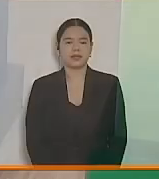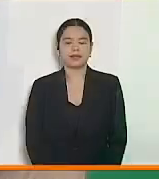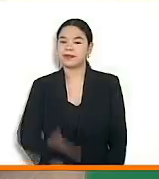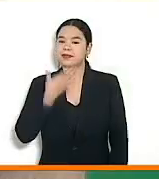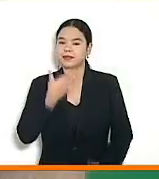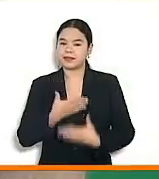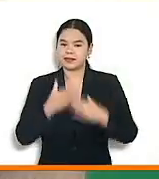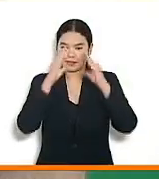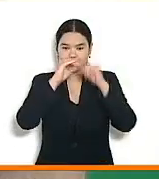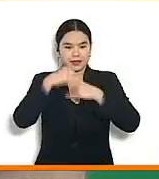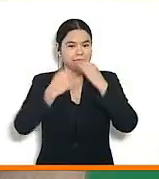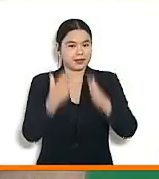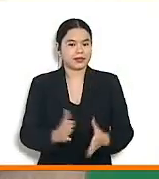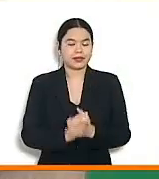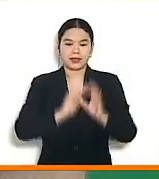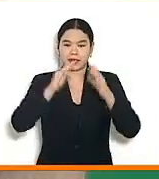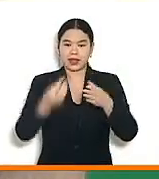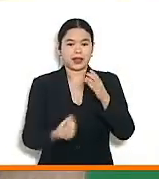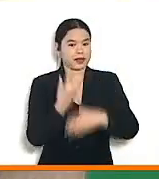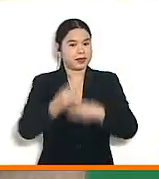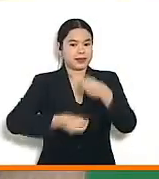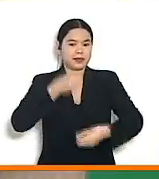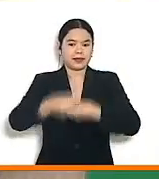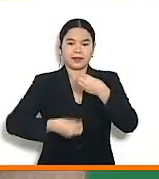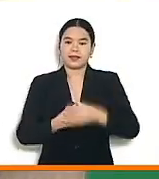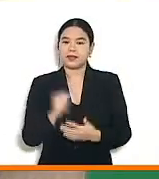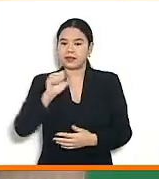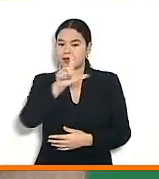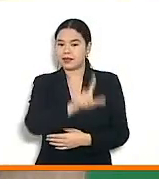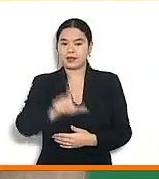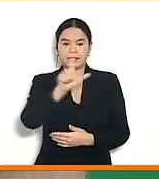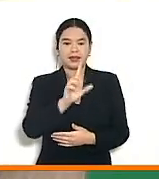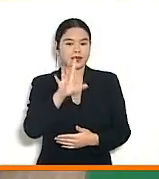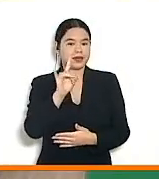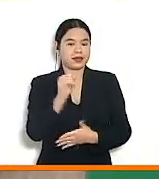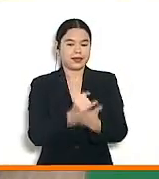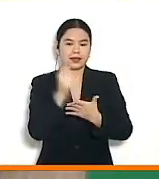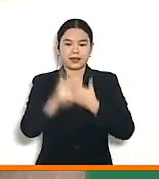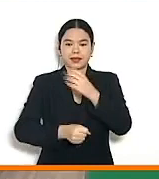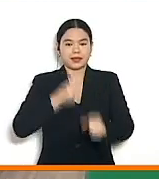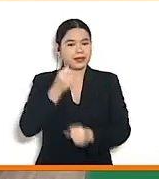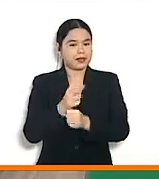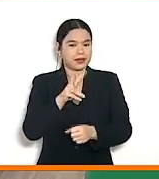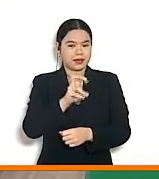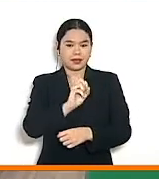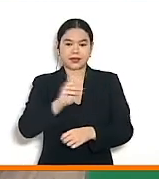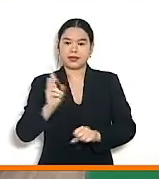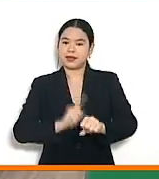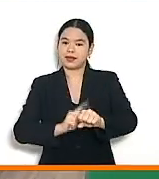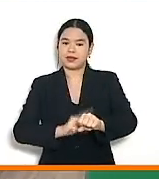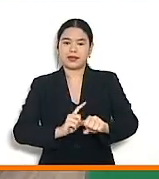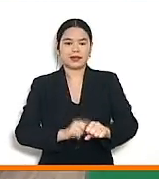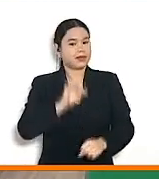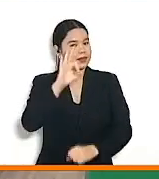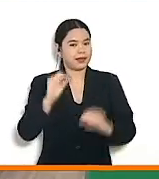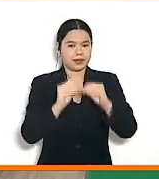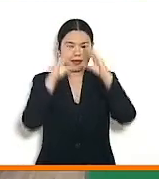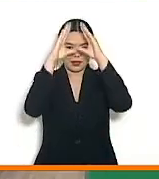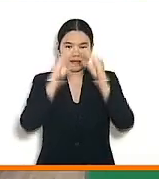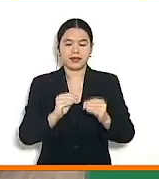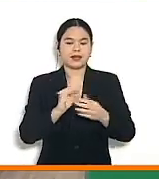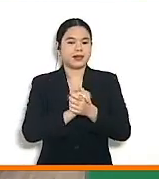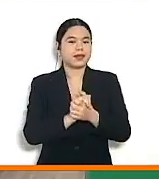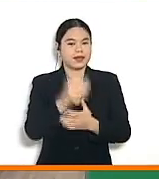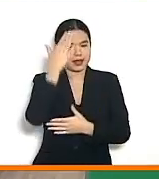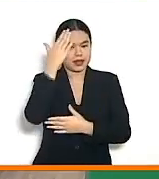muy buenas noches queridos jugadores y bienvenidos a un sorteo más hoy lunes 18 de julio del año 2022 cuando reloj marca las nueve en punto de la noche